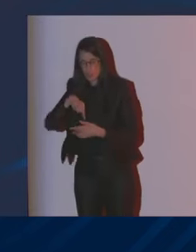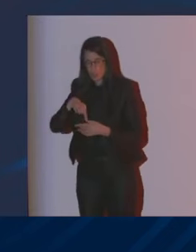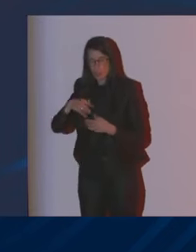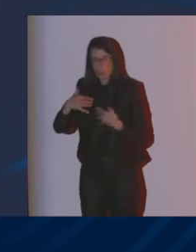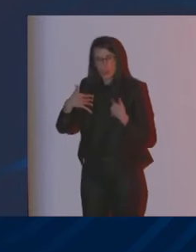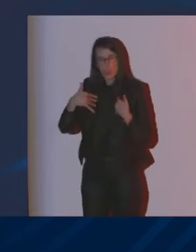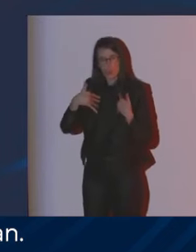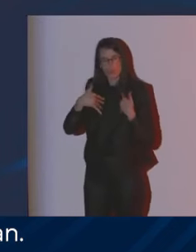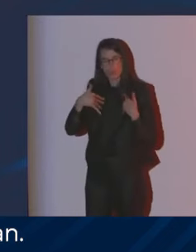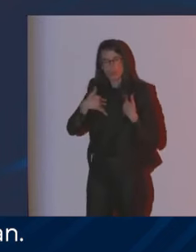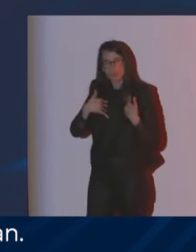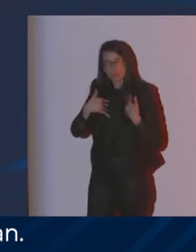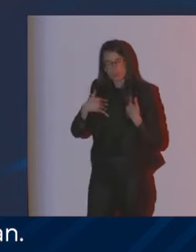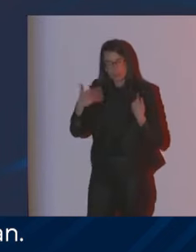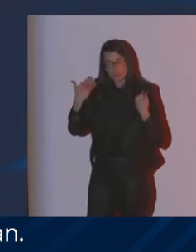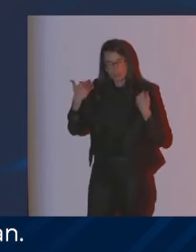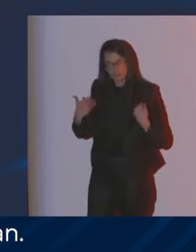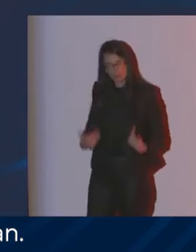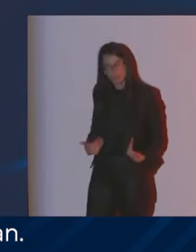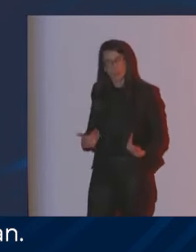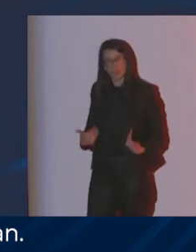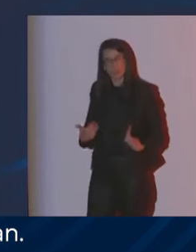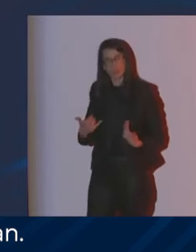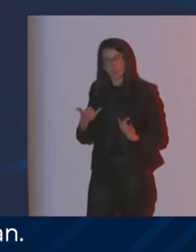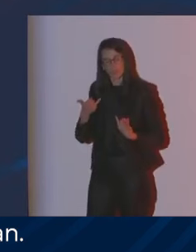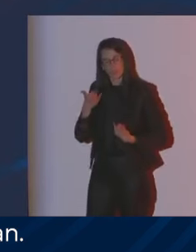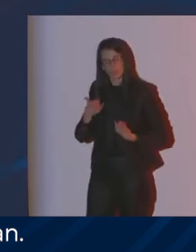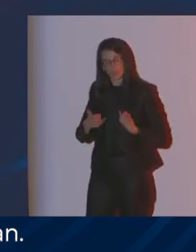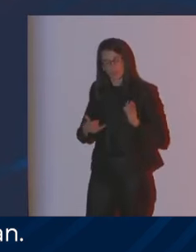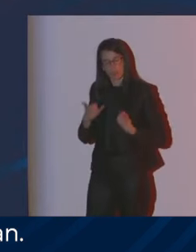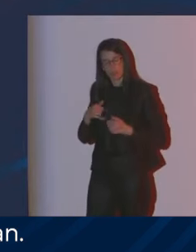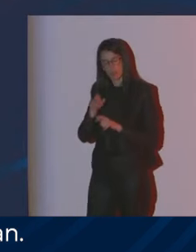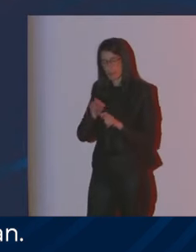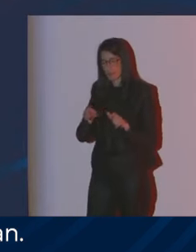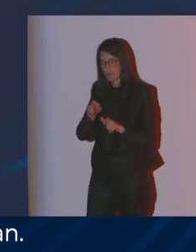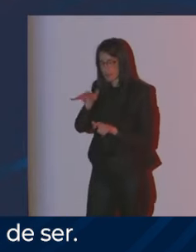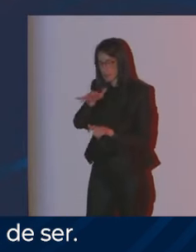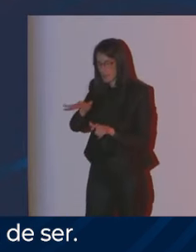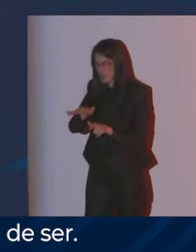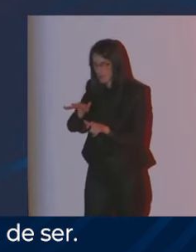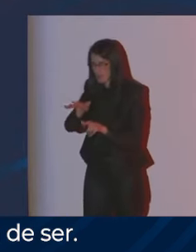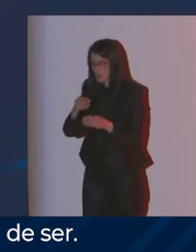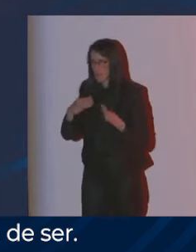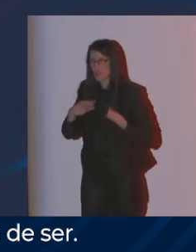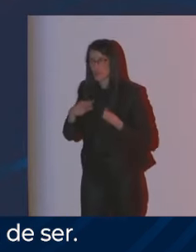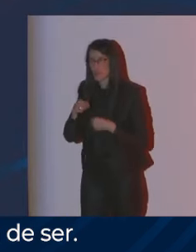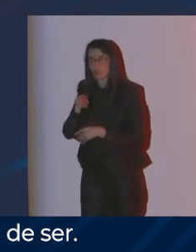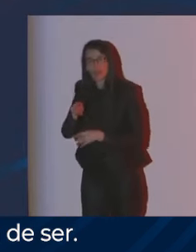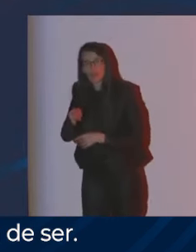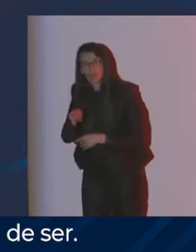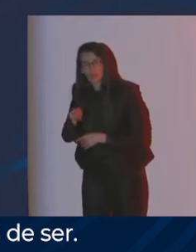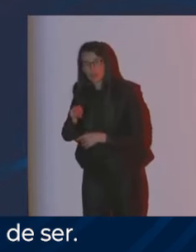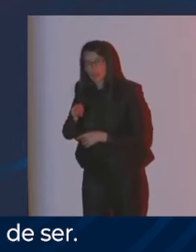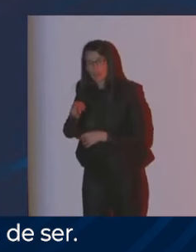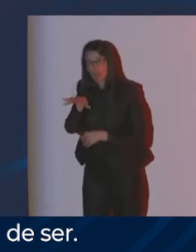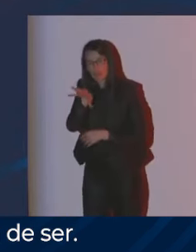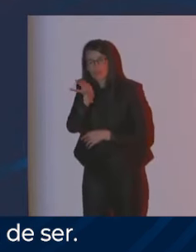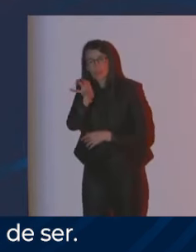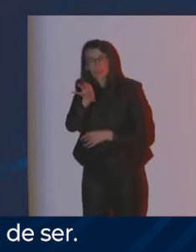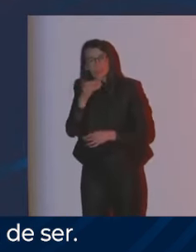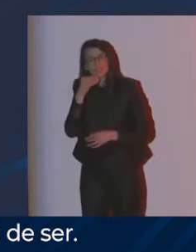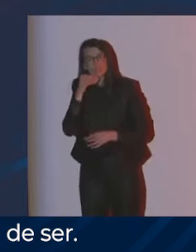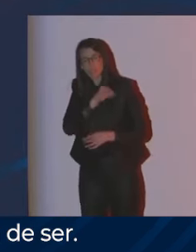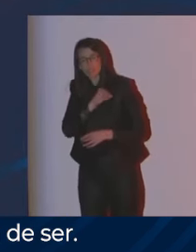el sufrimiento físico y las heridas de las personas que allí habitaban. Y en aquel gélido país pudimos